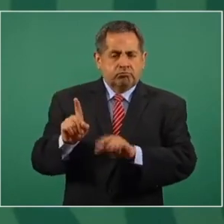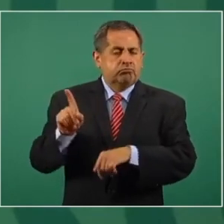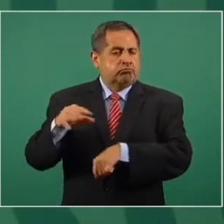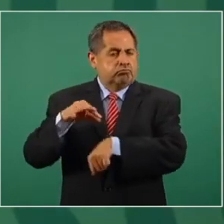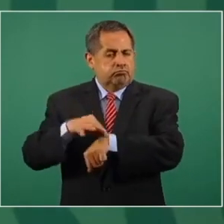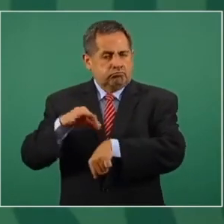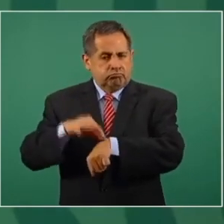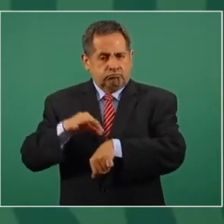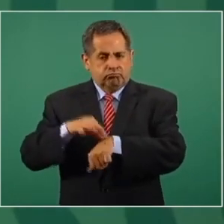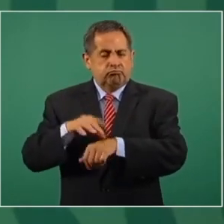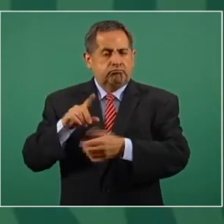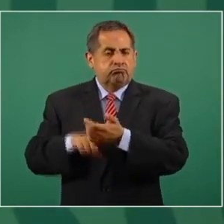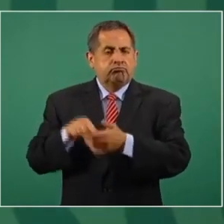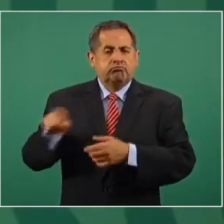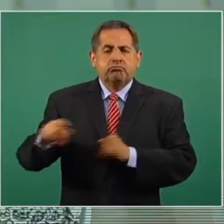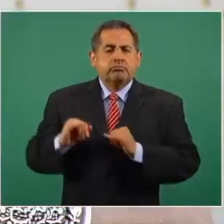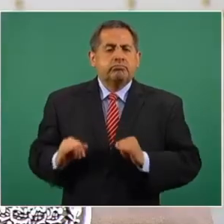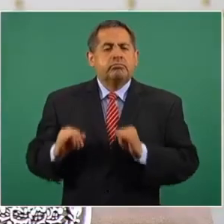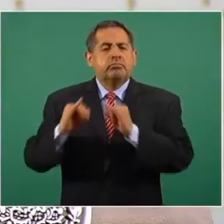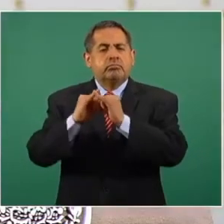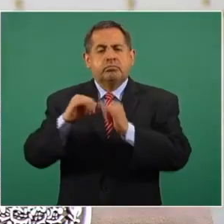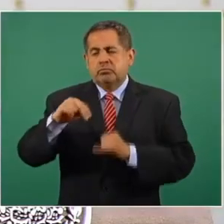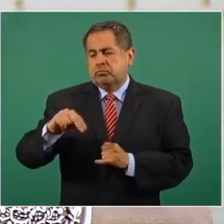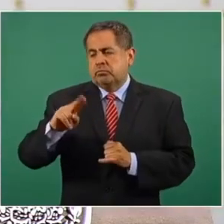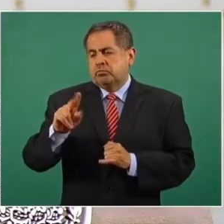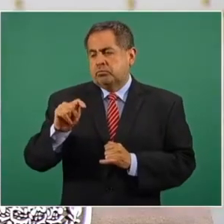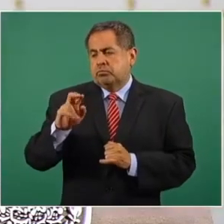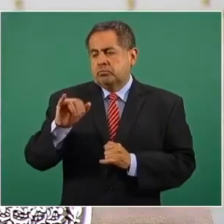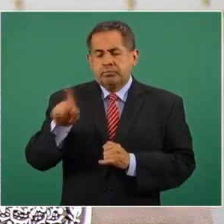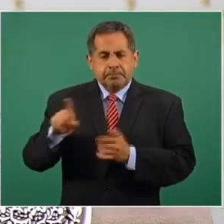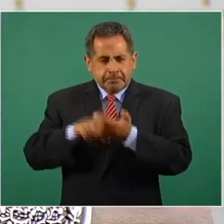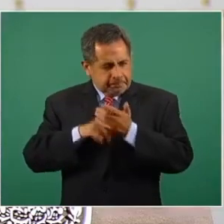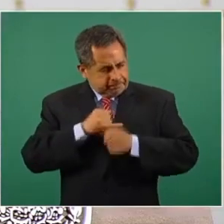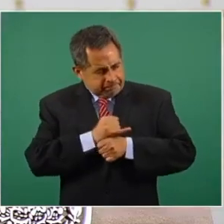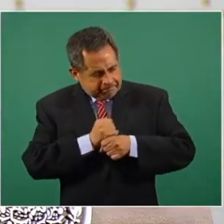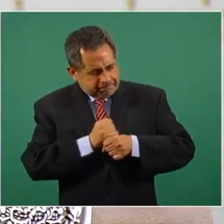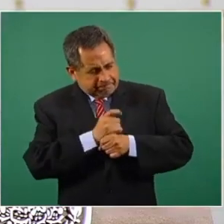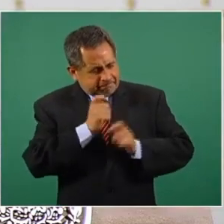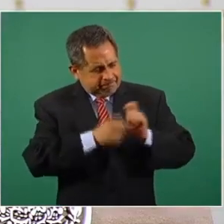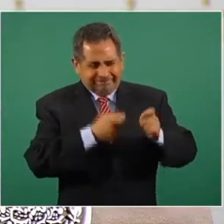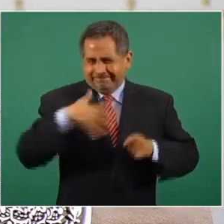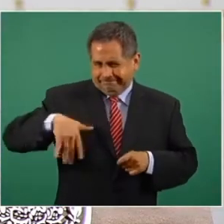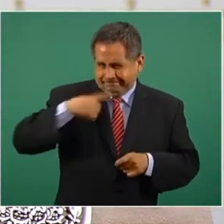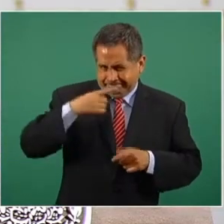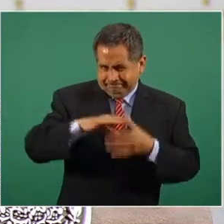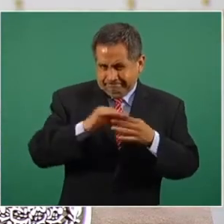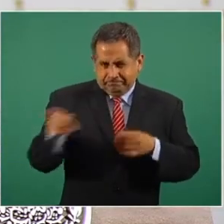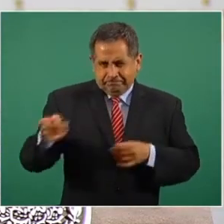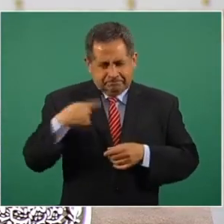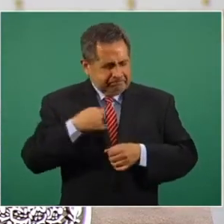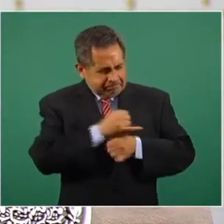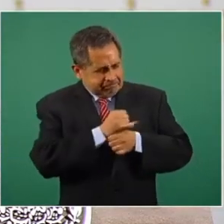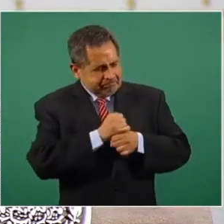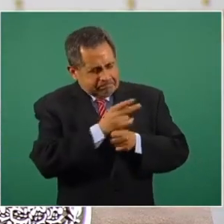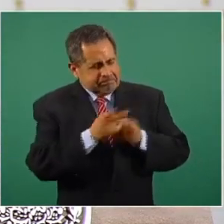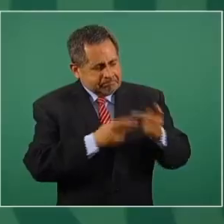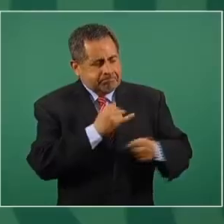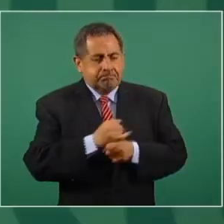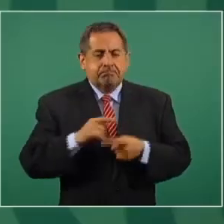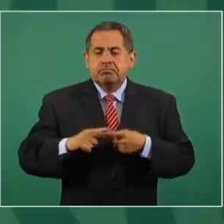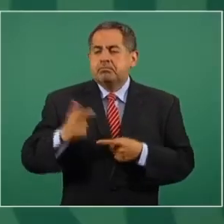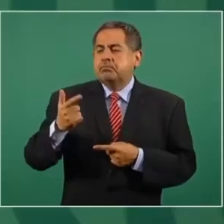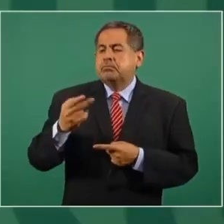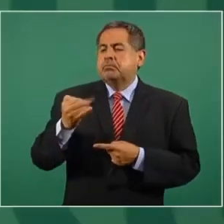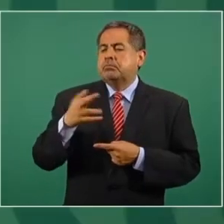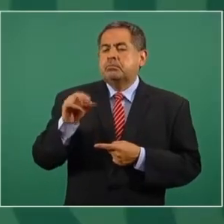médicos del Instituto de Nutrición que llevan a cabo esta investigación a la que hice referencia, son el doctor Guillermo